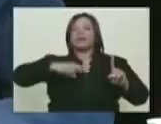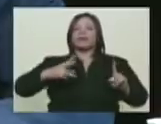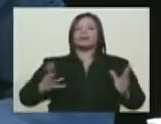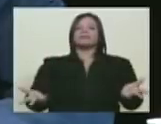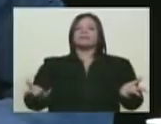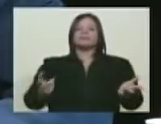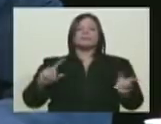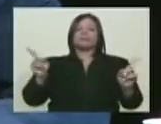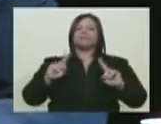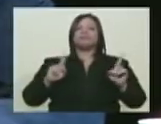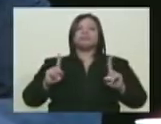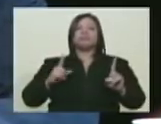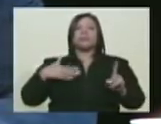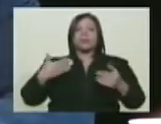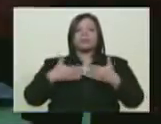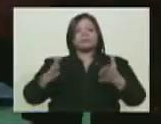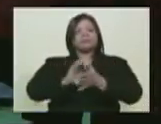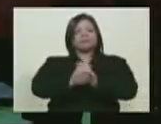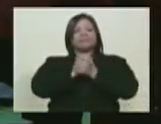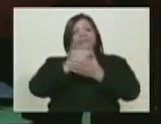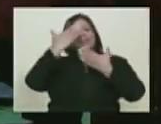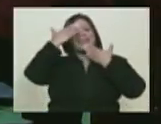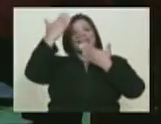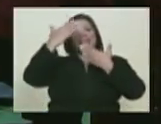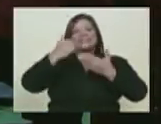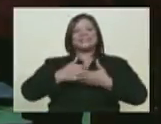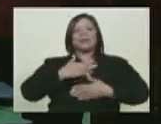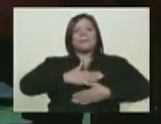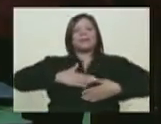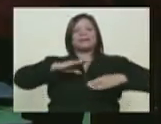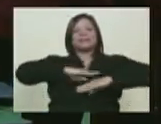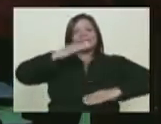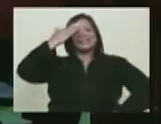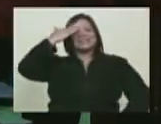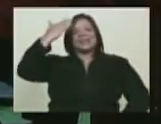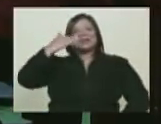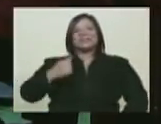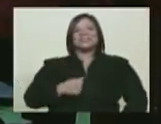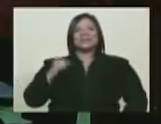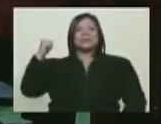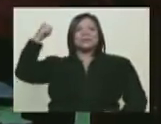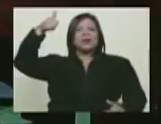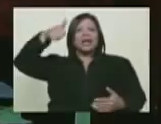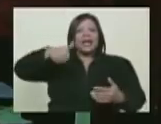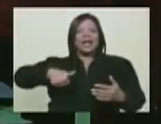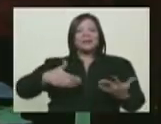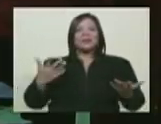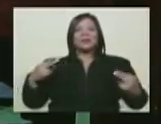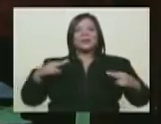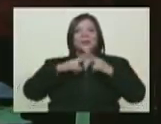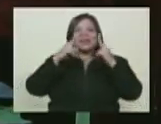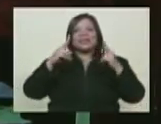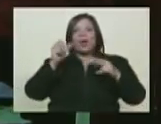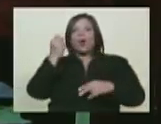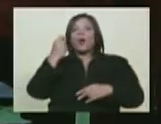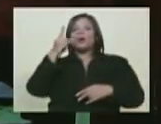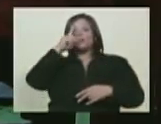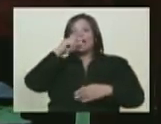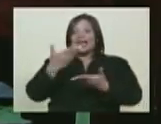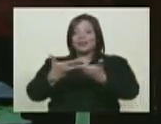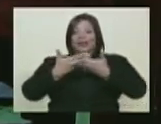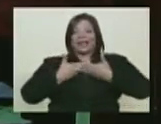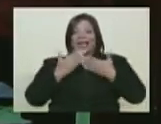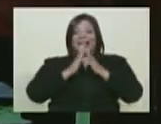Por supuesto que no, hermano. Te agradezco mucho, ¿ah? ¿Eh? Un verdadero placer. Un saludo. Estar contigo después de tantos años. Para que tú veas. Hace 11 años me regalaste este